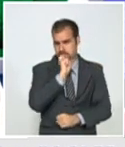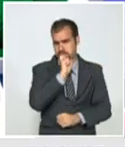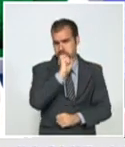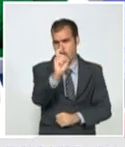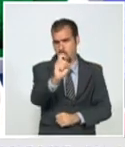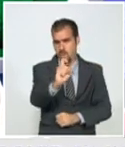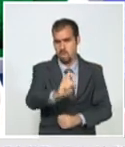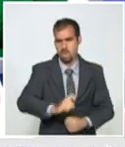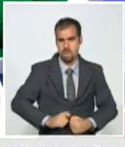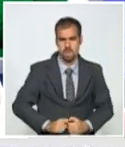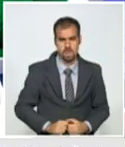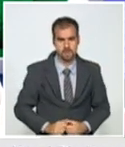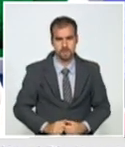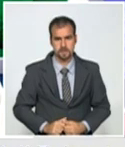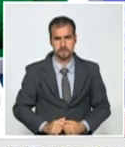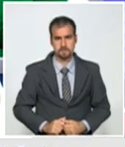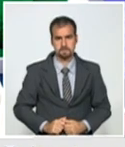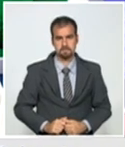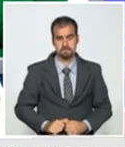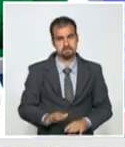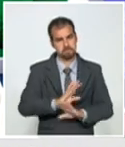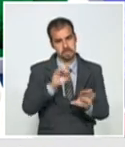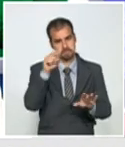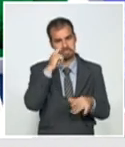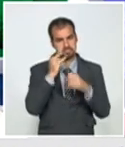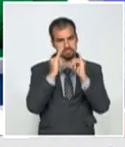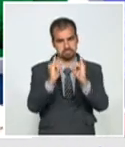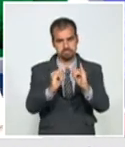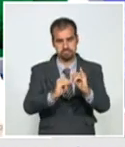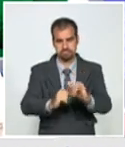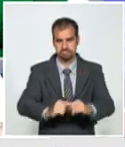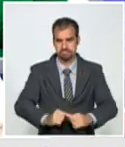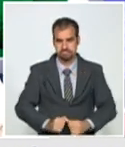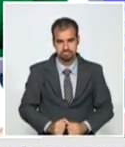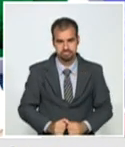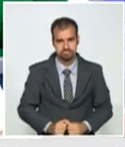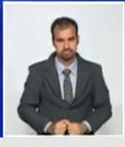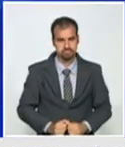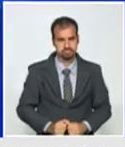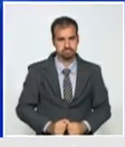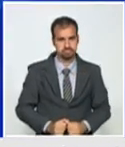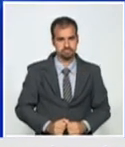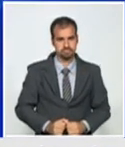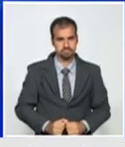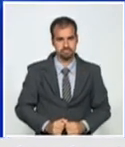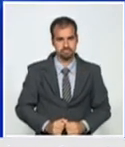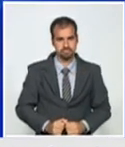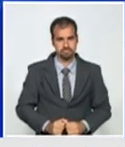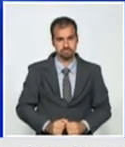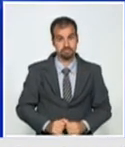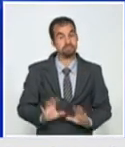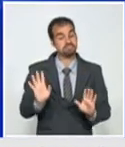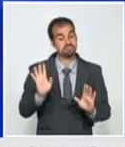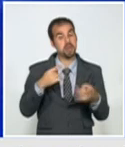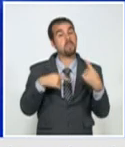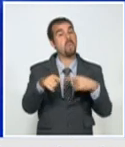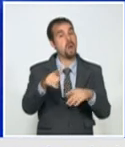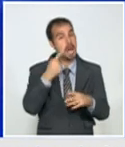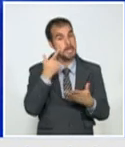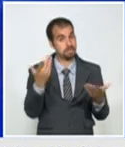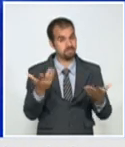enfermedad. Hasta aquí nuestra información. Bueno, por ahora. Por ahora. Por